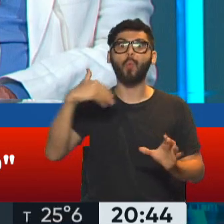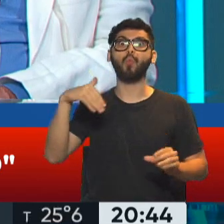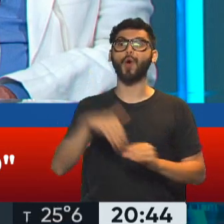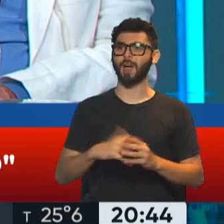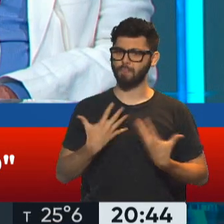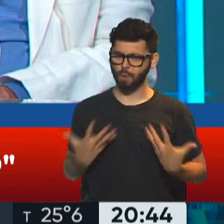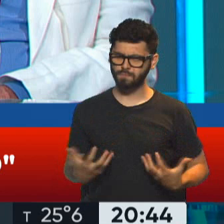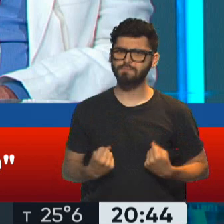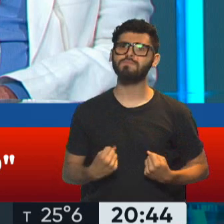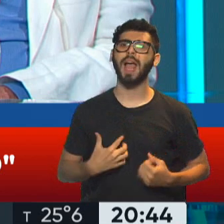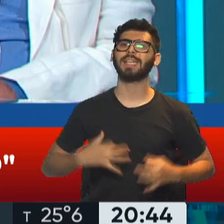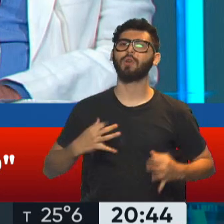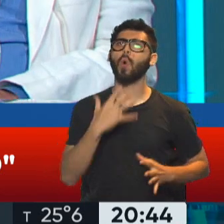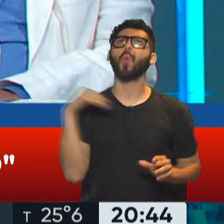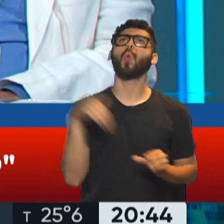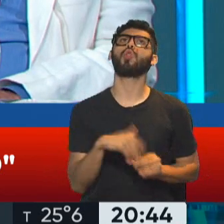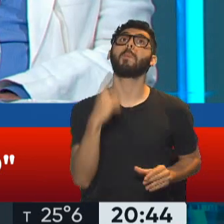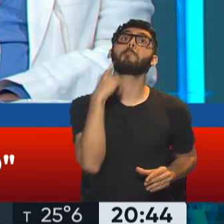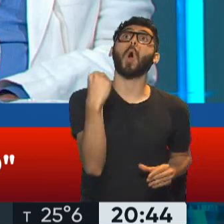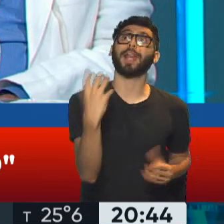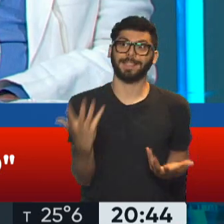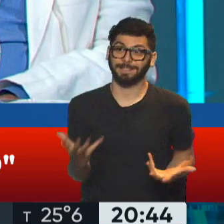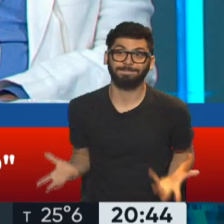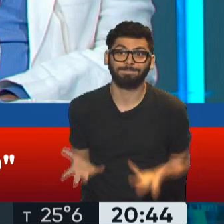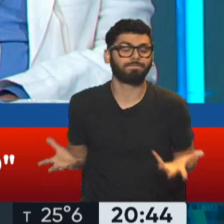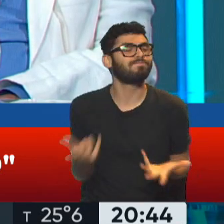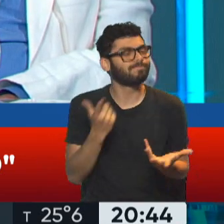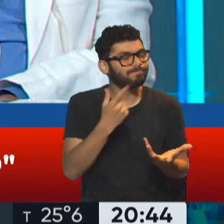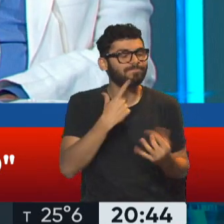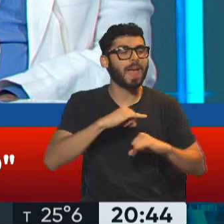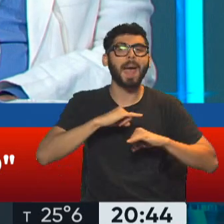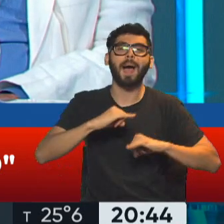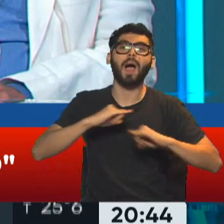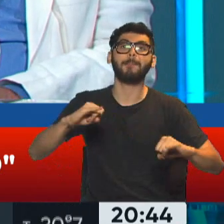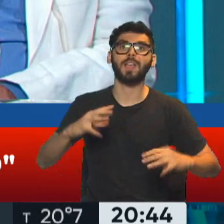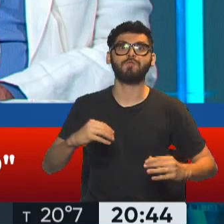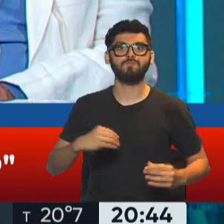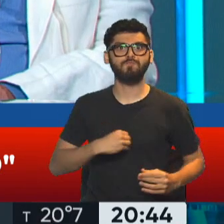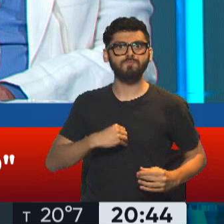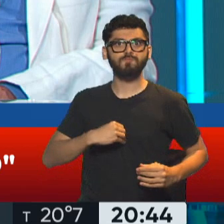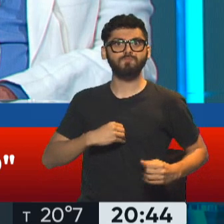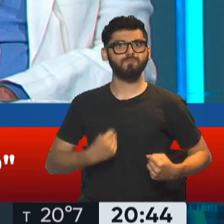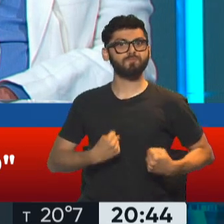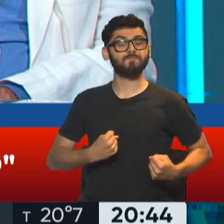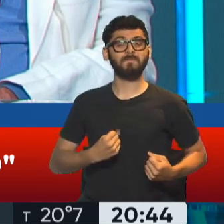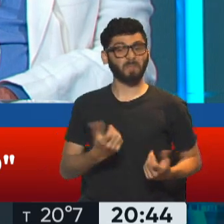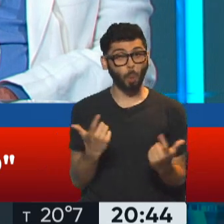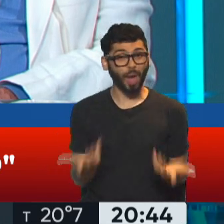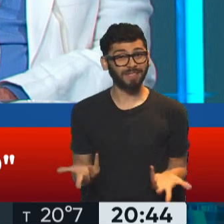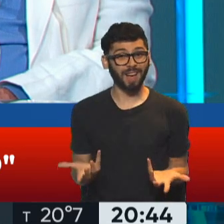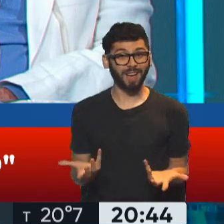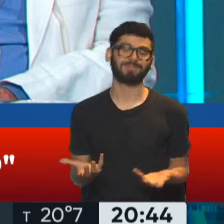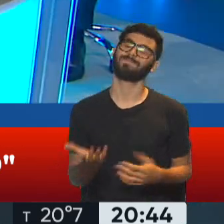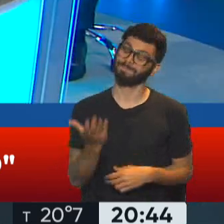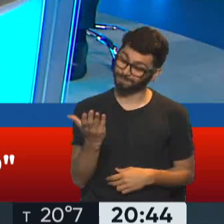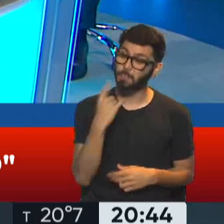Necesitamos estar convencidos de por qué hay que ir a votar. La campaña no tuvo épica, ahora que vos decís, no tuvo épica. No. Y creo que por eso yo